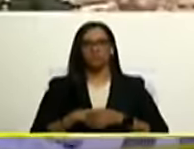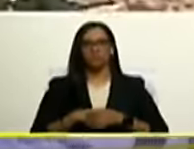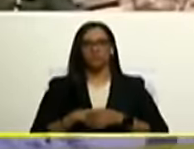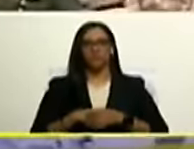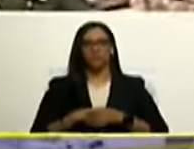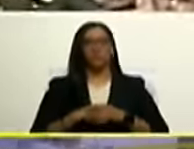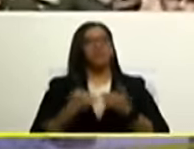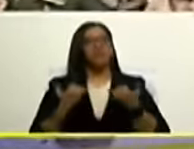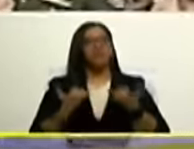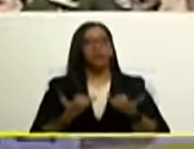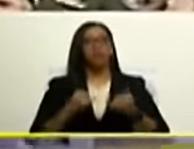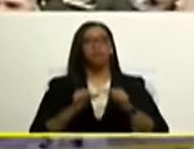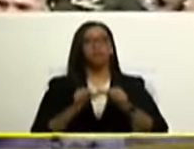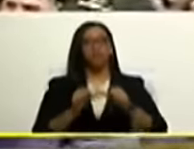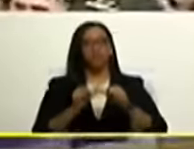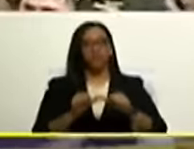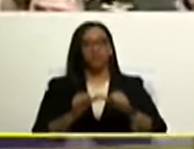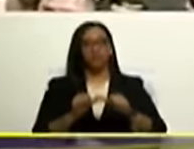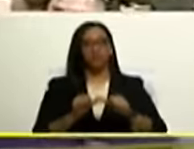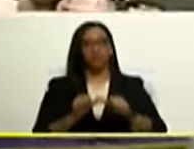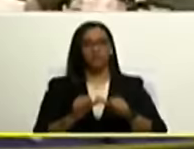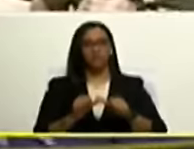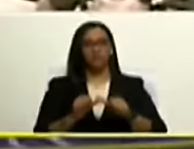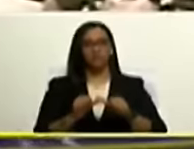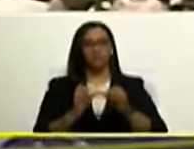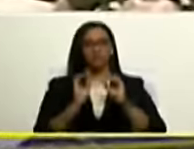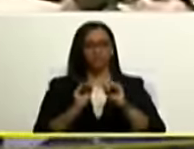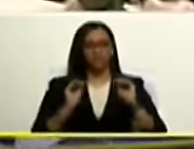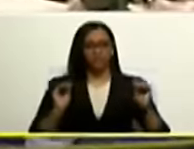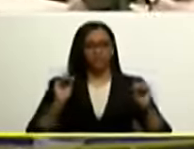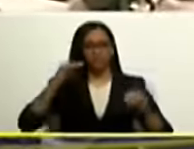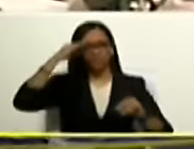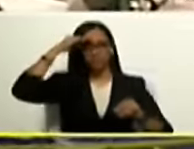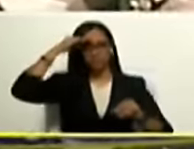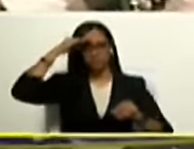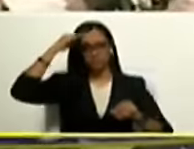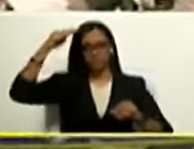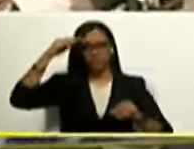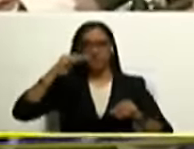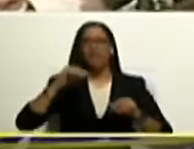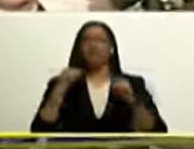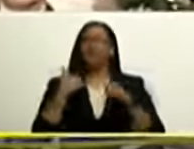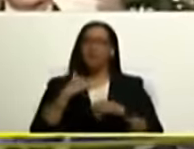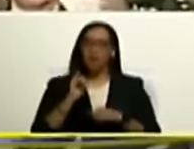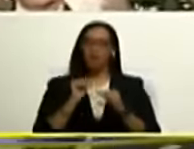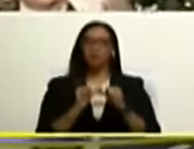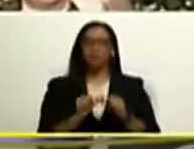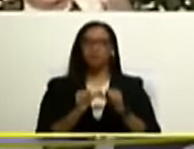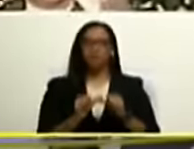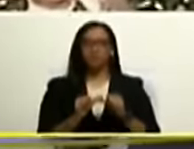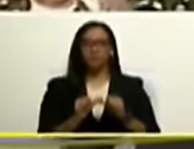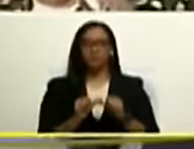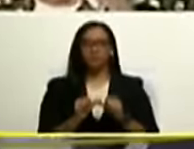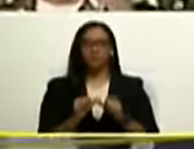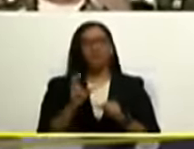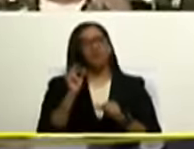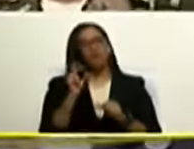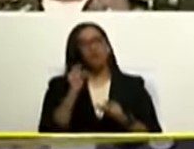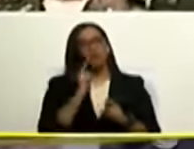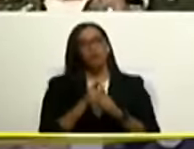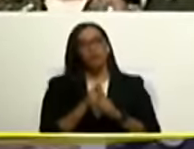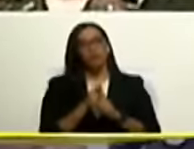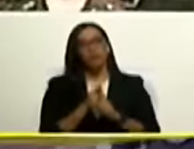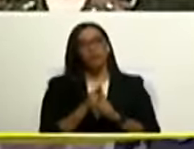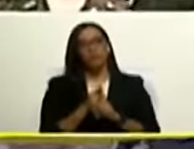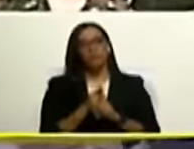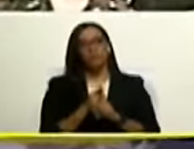y que aún prevalece, cadetes, oficiales, que aún prevalece. Y el segundo gran objetivo, General